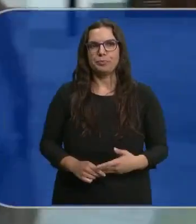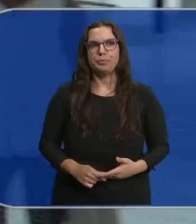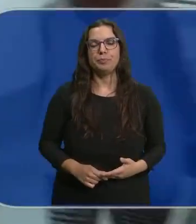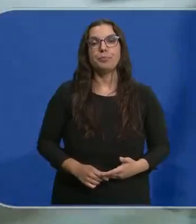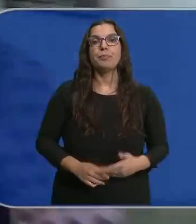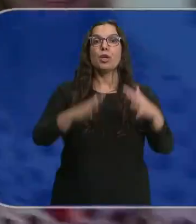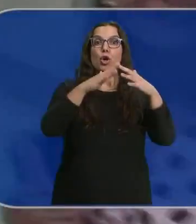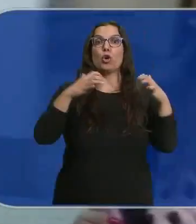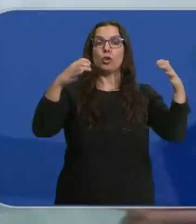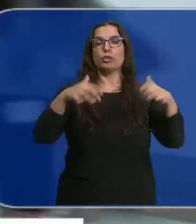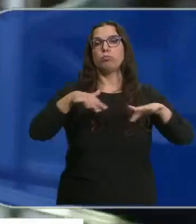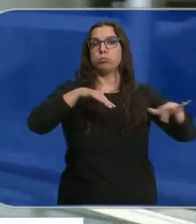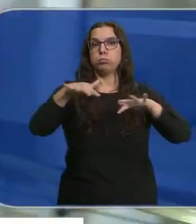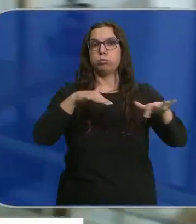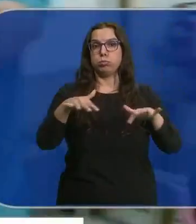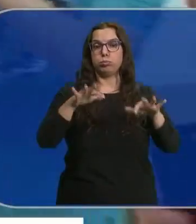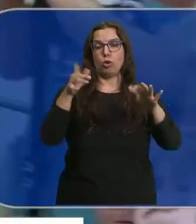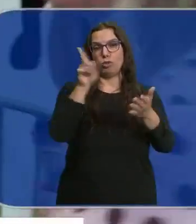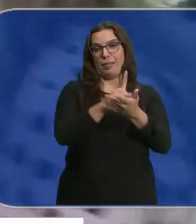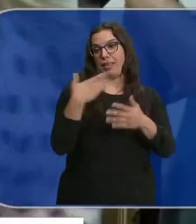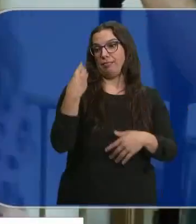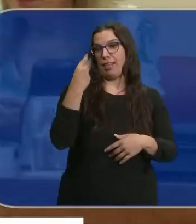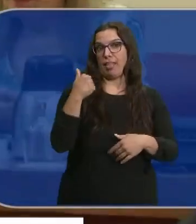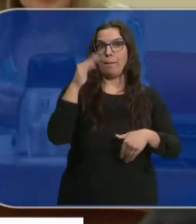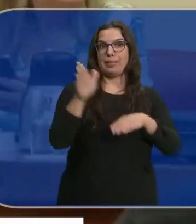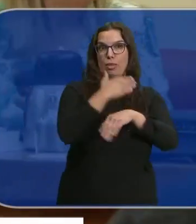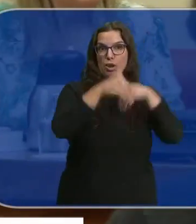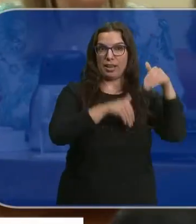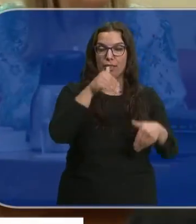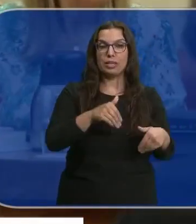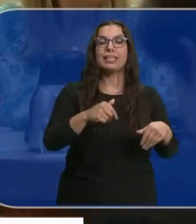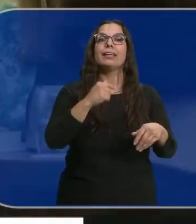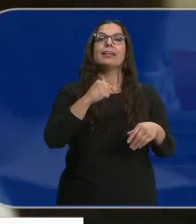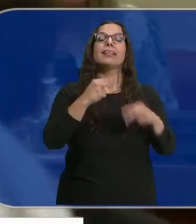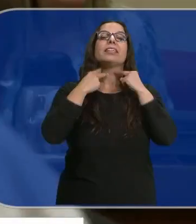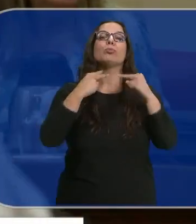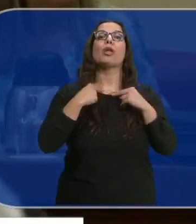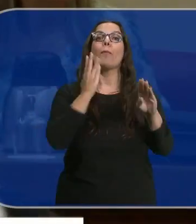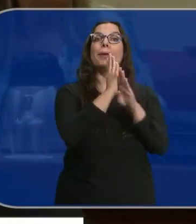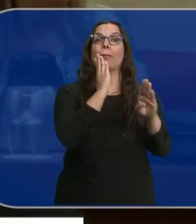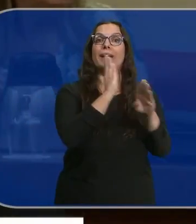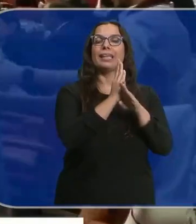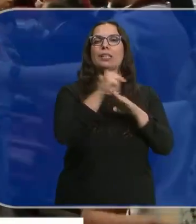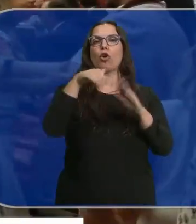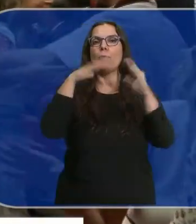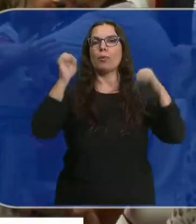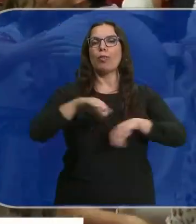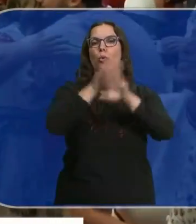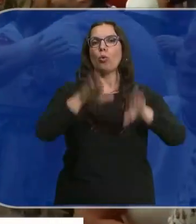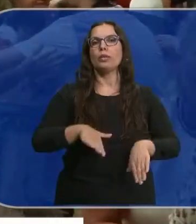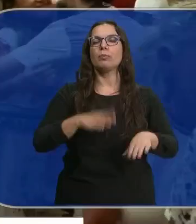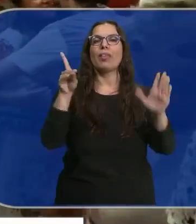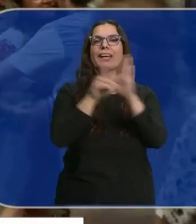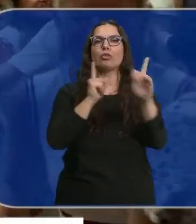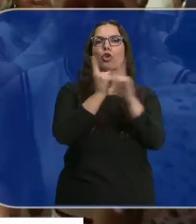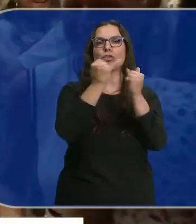Y el Congreso vuelve a la actividad 3 días después de las elecciones. La Diputación Permanente ha aprobado hoy el último decreto anticrisis. Esto